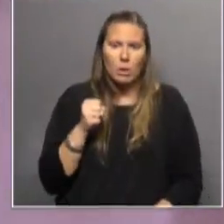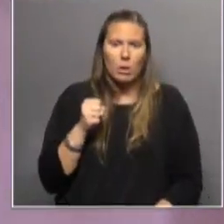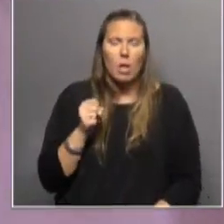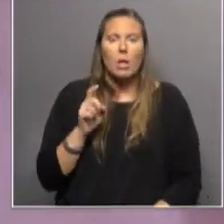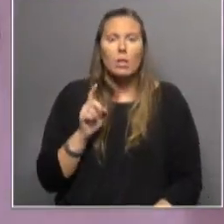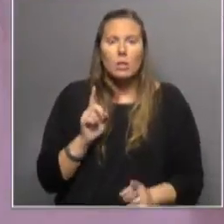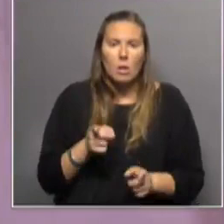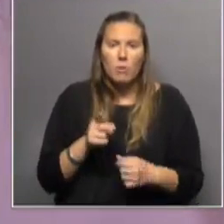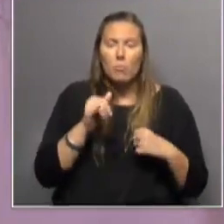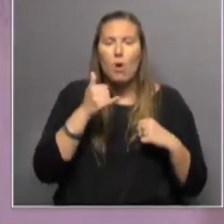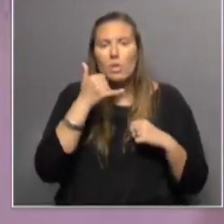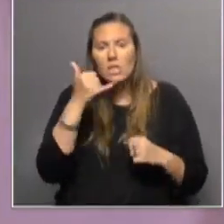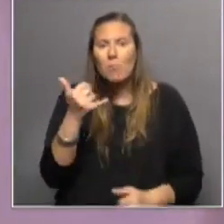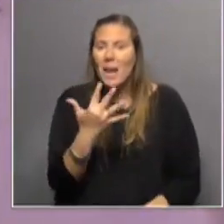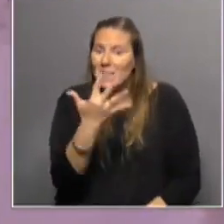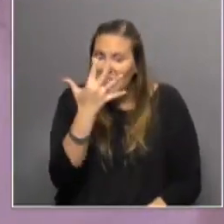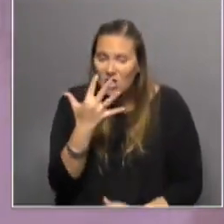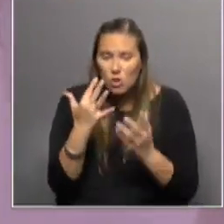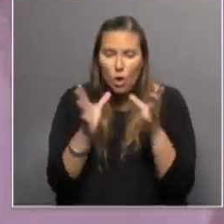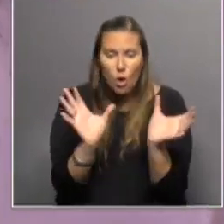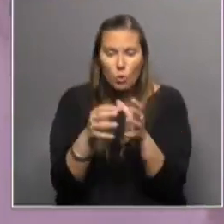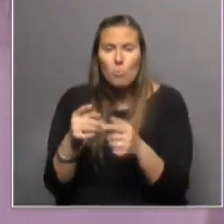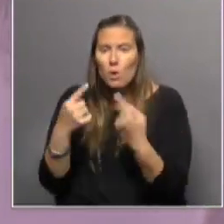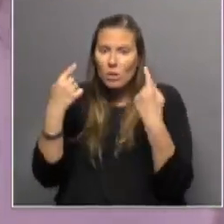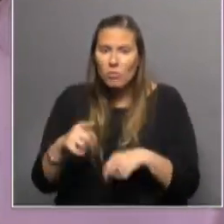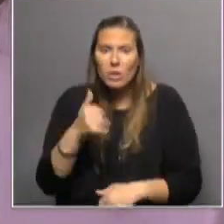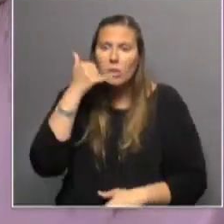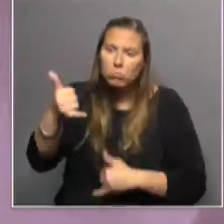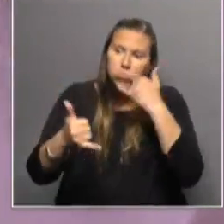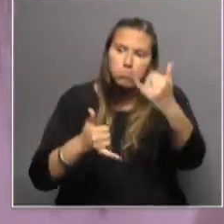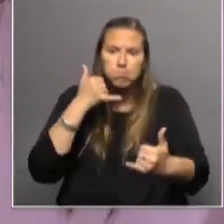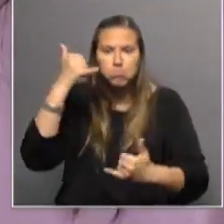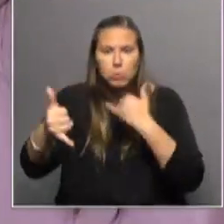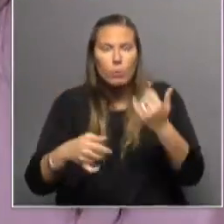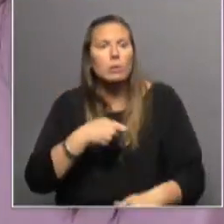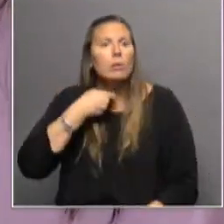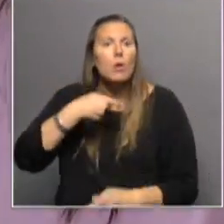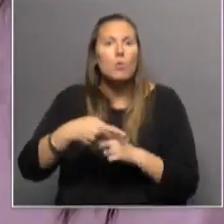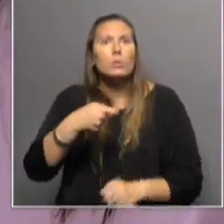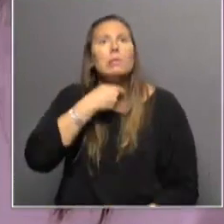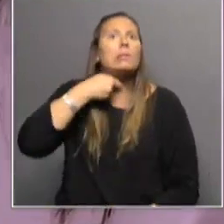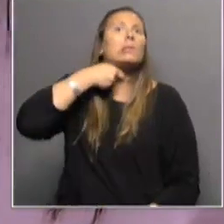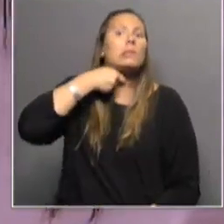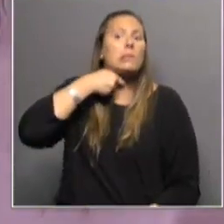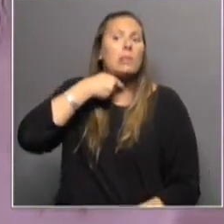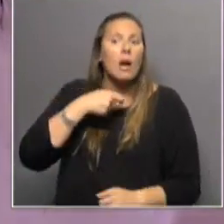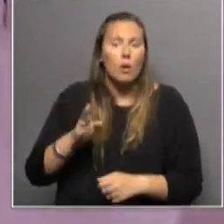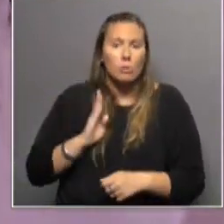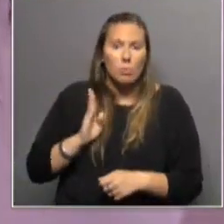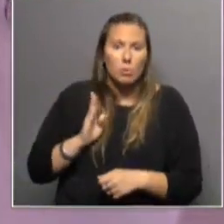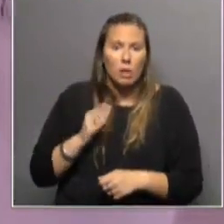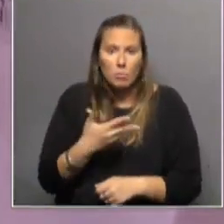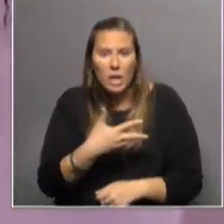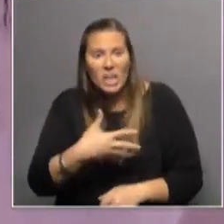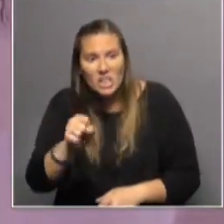tuvimos que llamar 5 organizaciones distintas en una oportunidad cuando le pusieron una cuchilla en la garganta a una vecina para que se